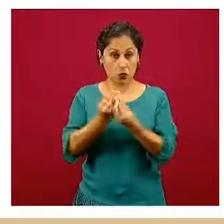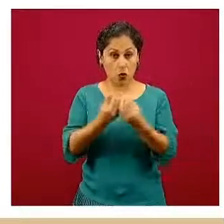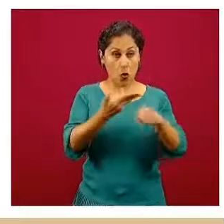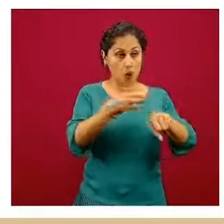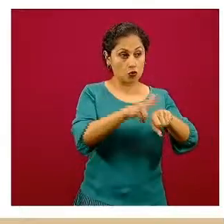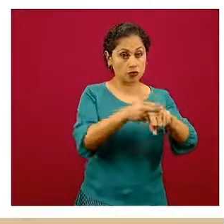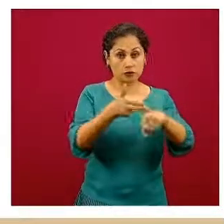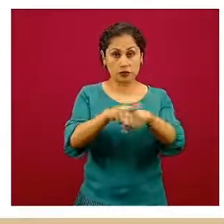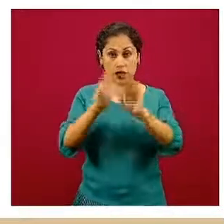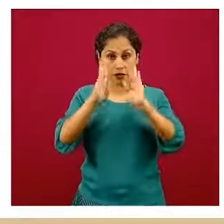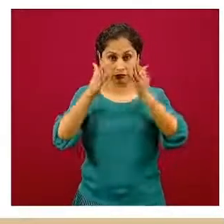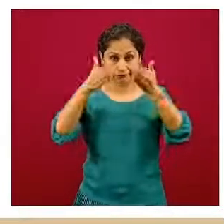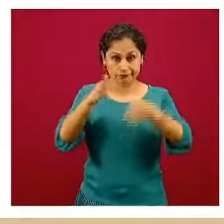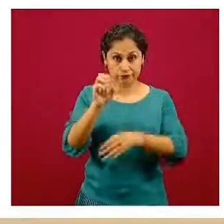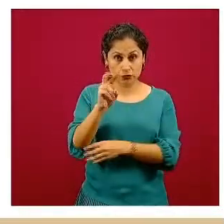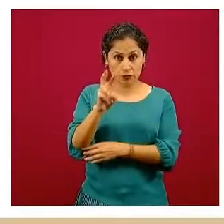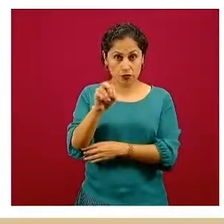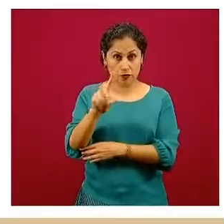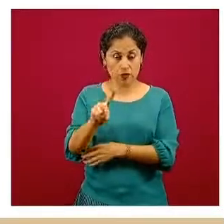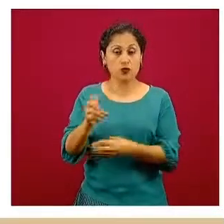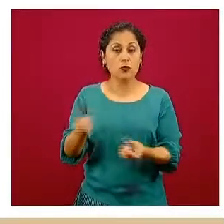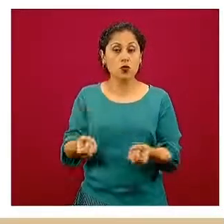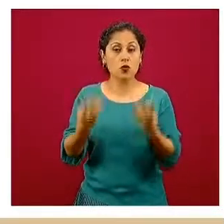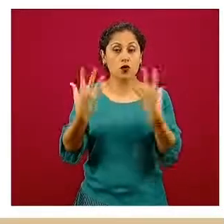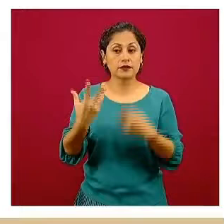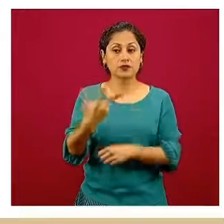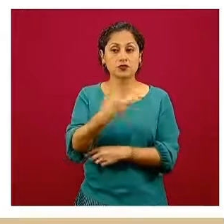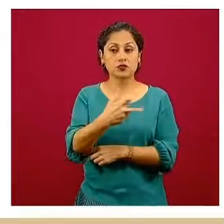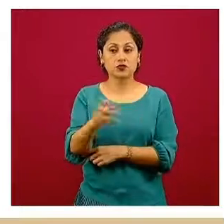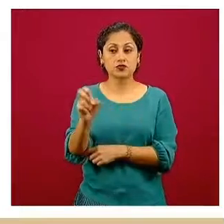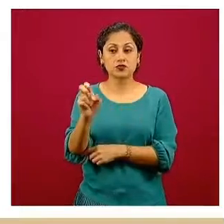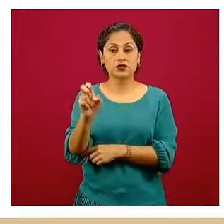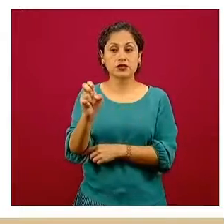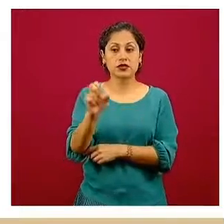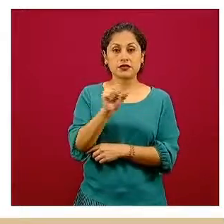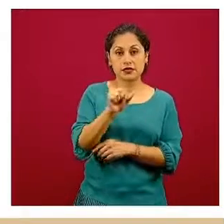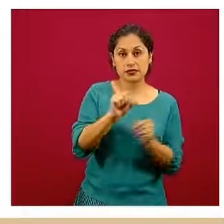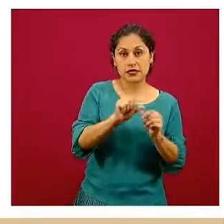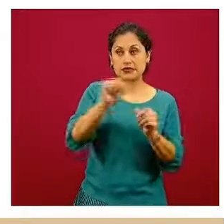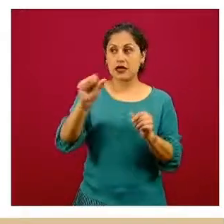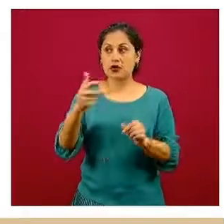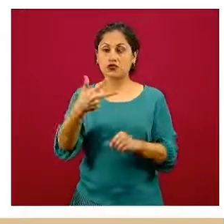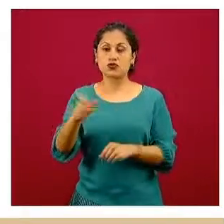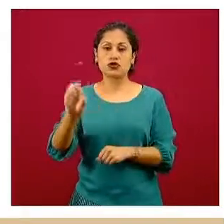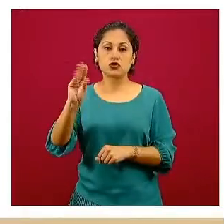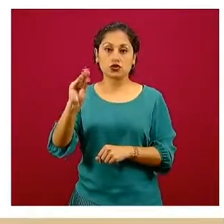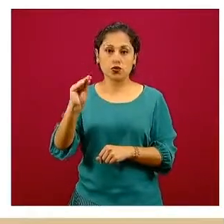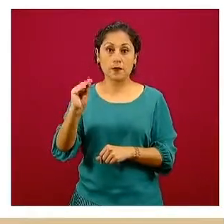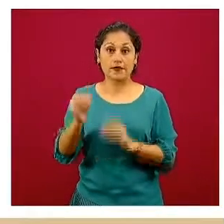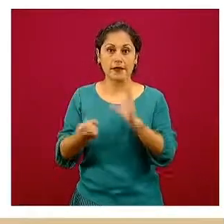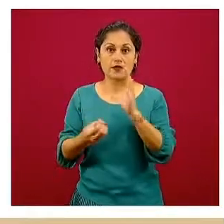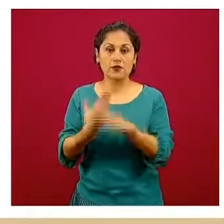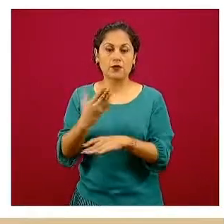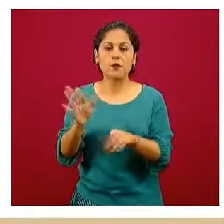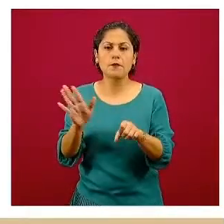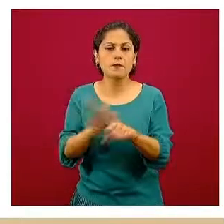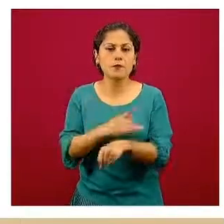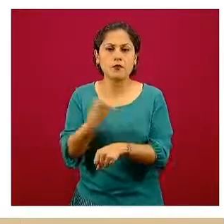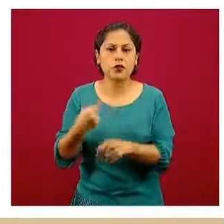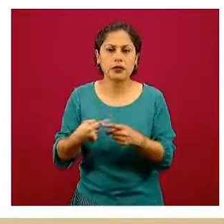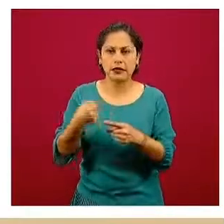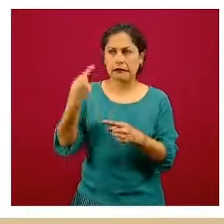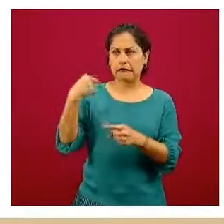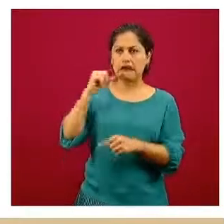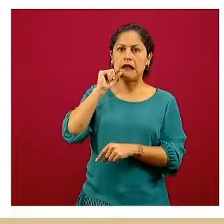incremento importante de 816 a 890. Esto se da porque en las últimas